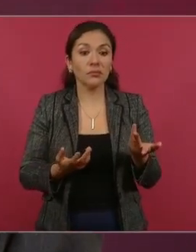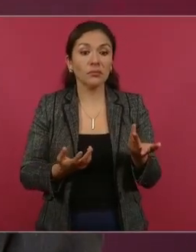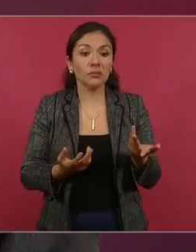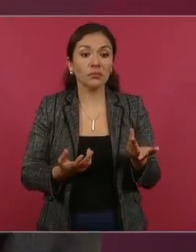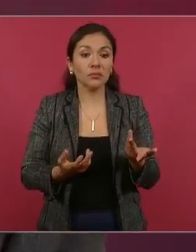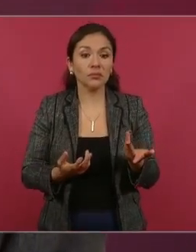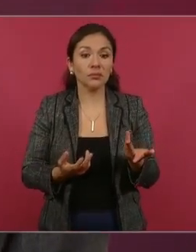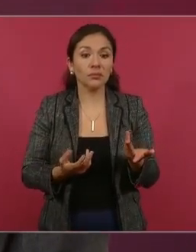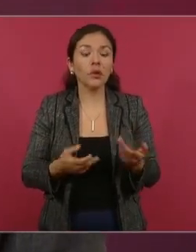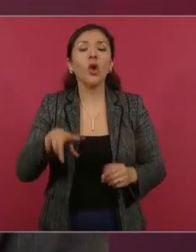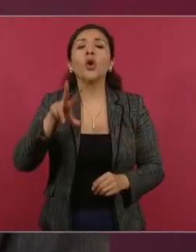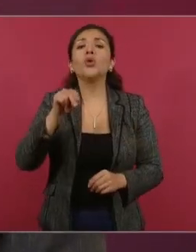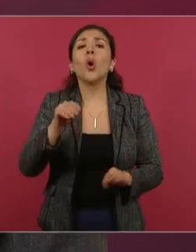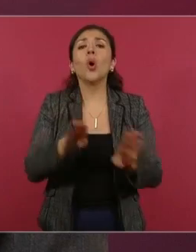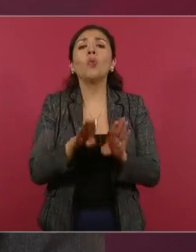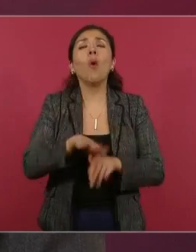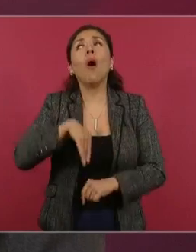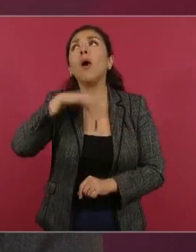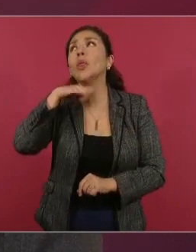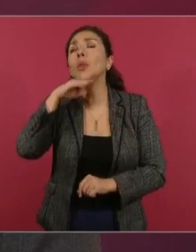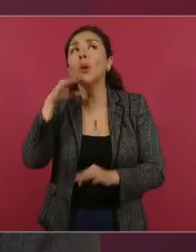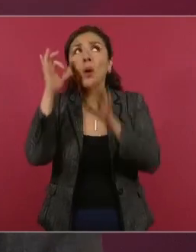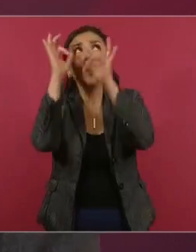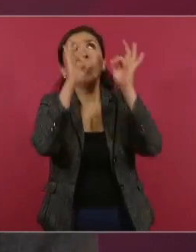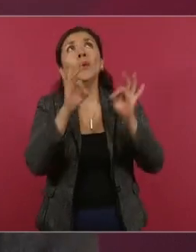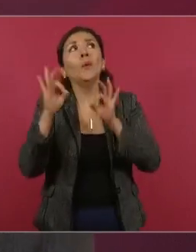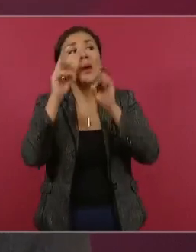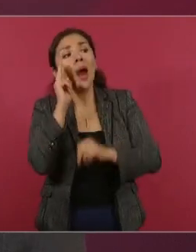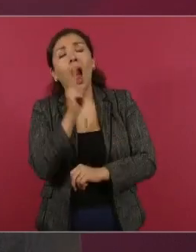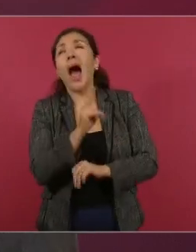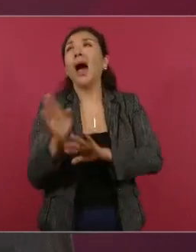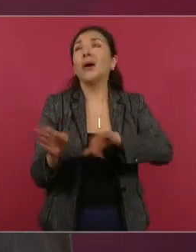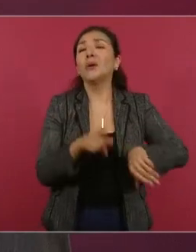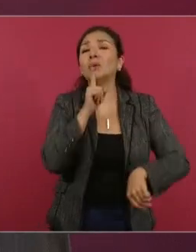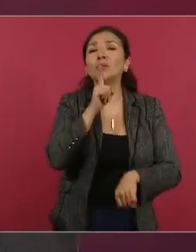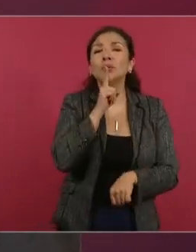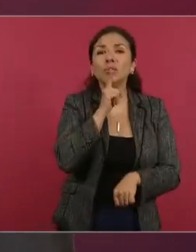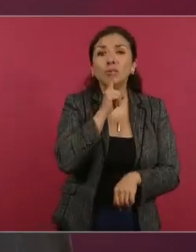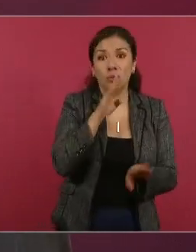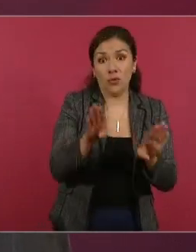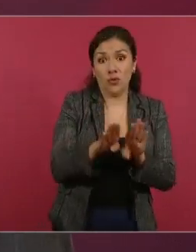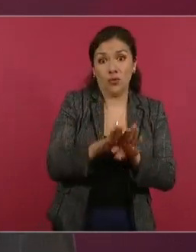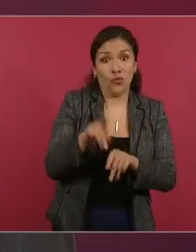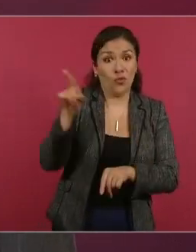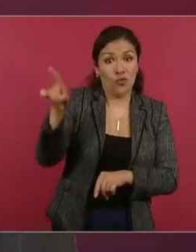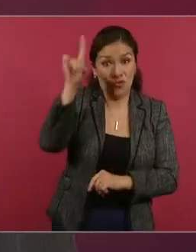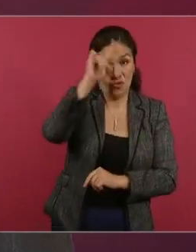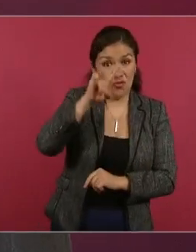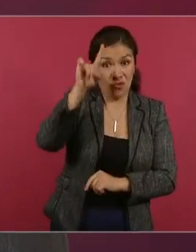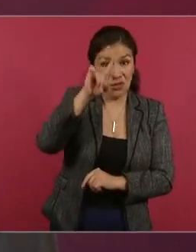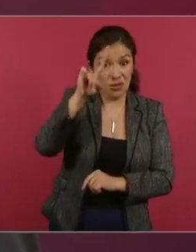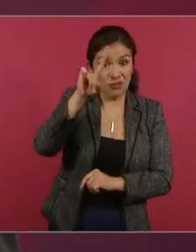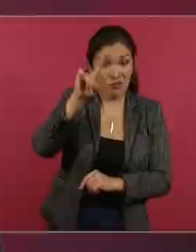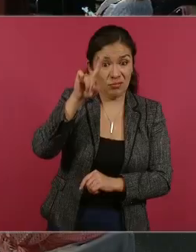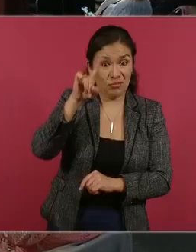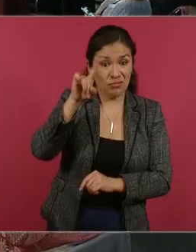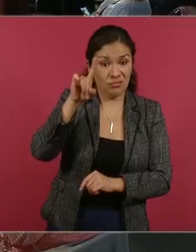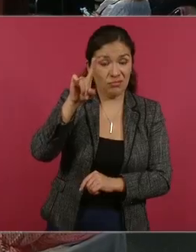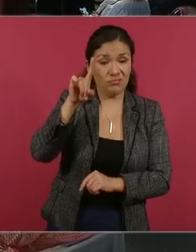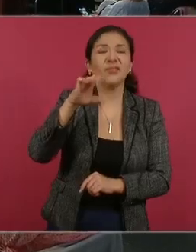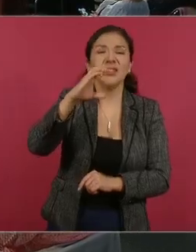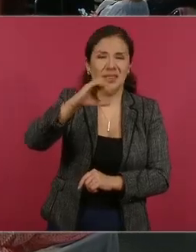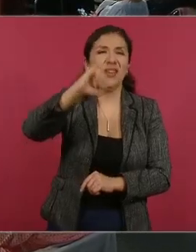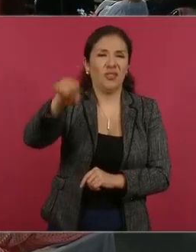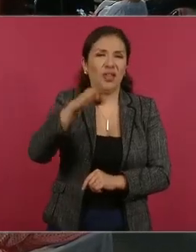No haciéndose de la vista gorda, como lo hacen los de la consejería,